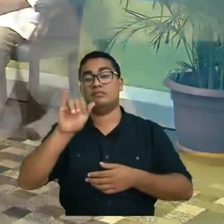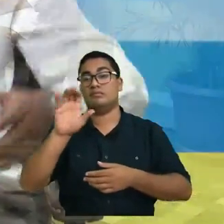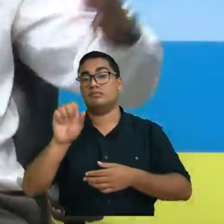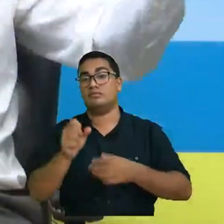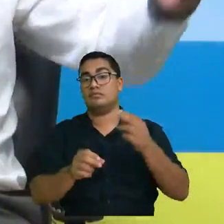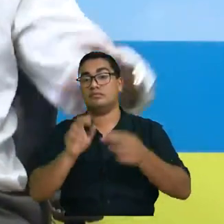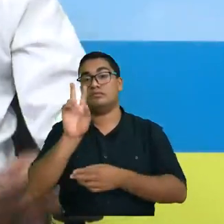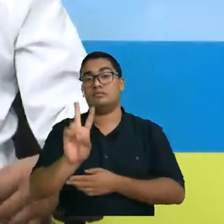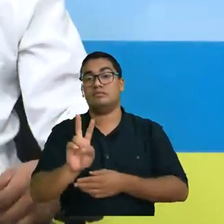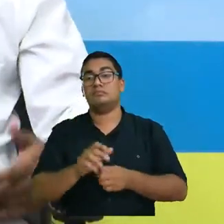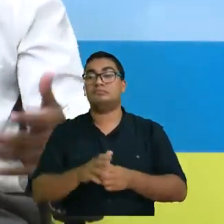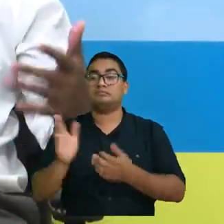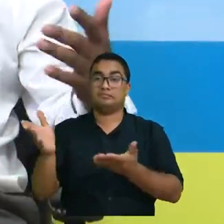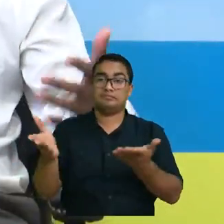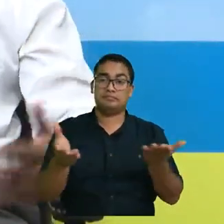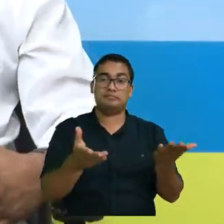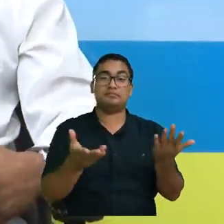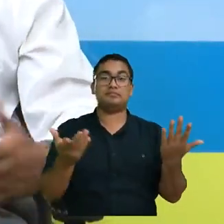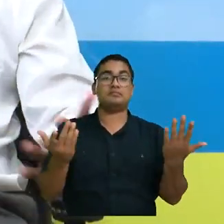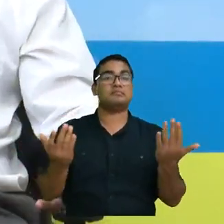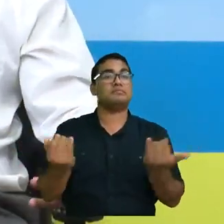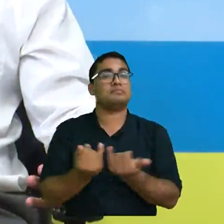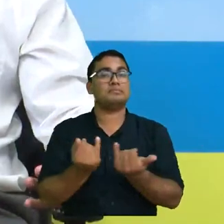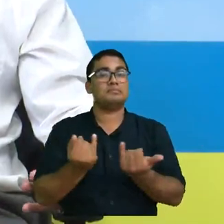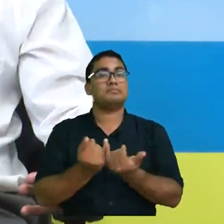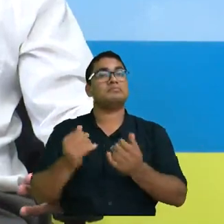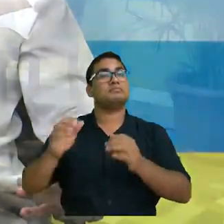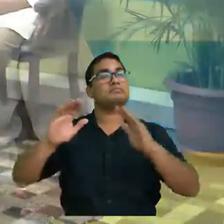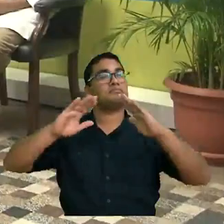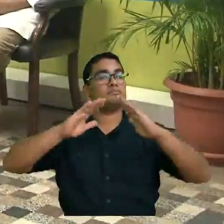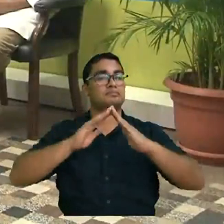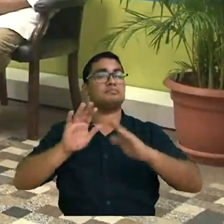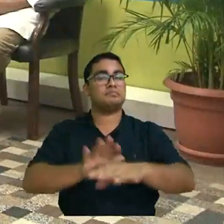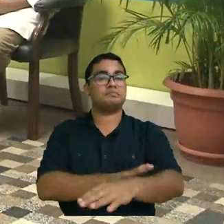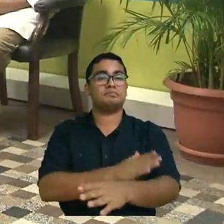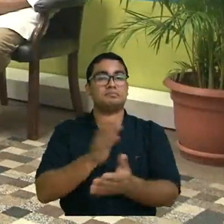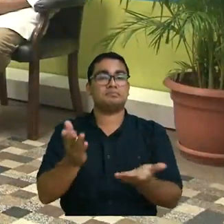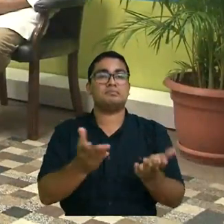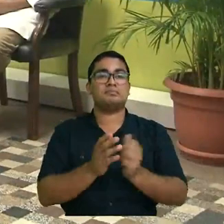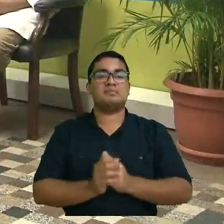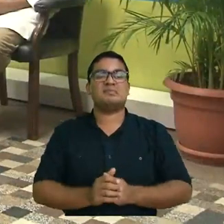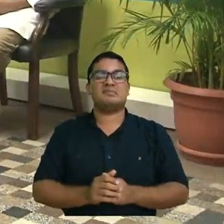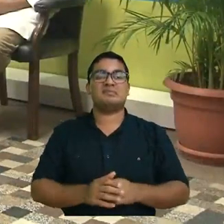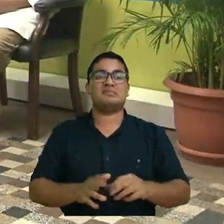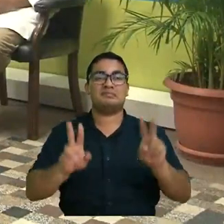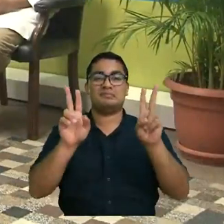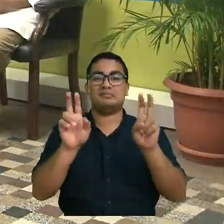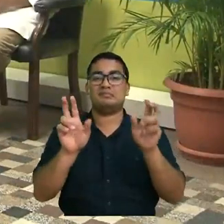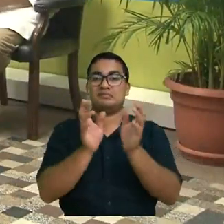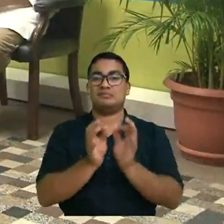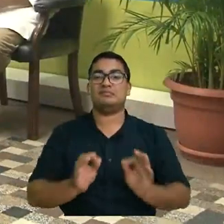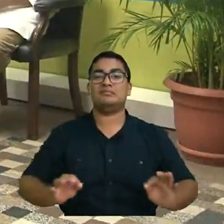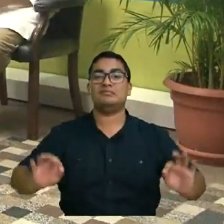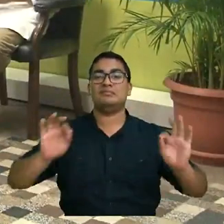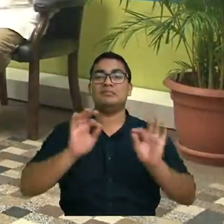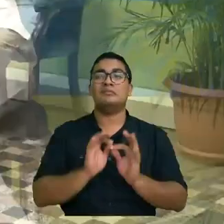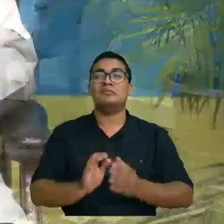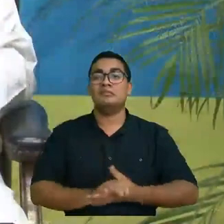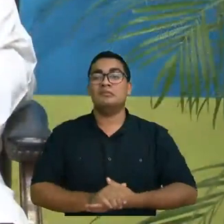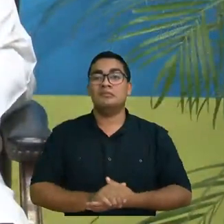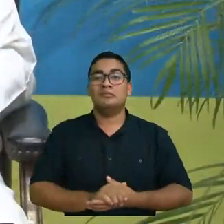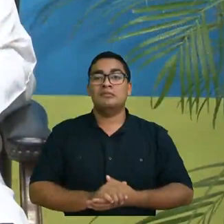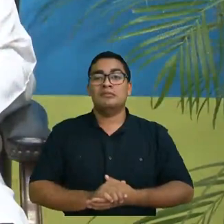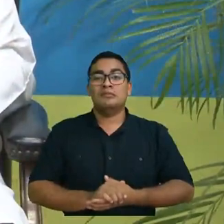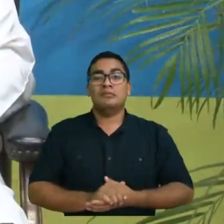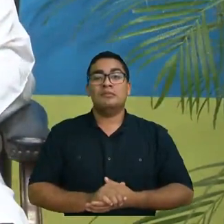ocasiones. Nuevamente, bienvenido, siéntase como en su casa. Gracias. Para hablar de este tema tan importante. Claro, esta es una oportunidad